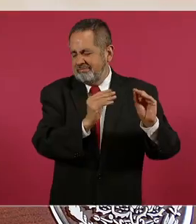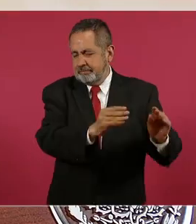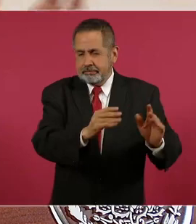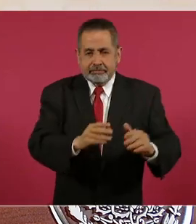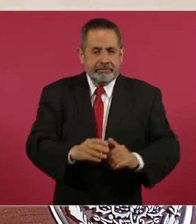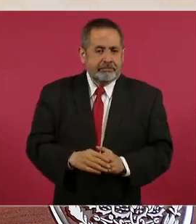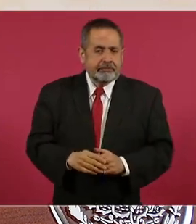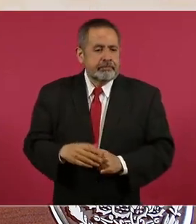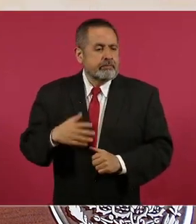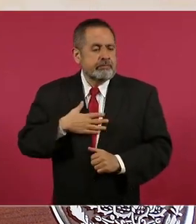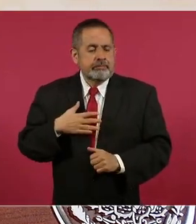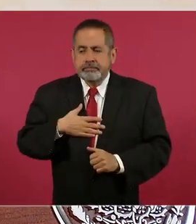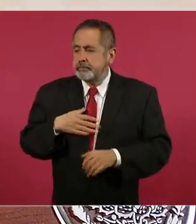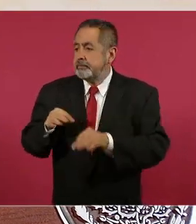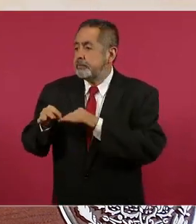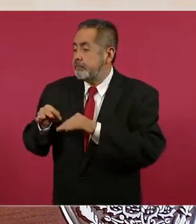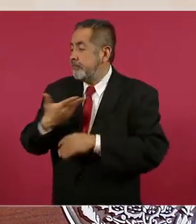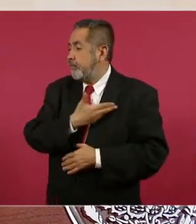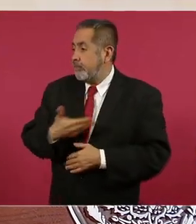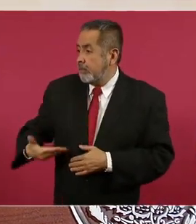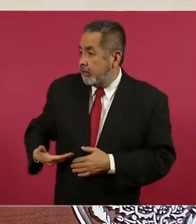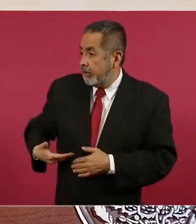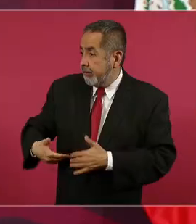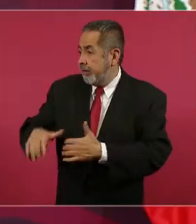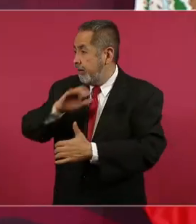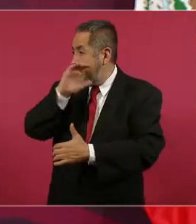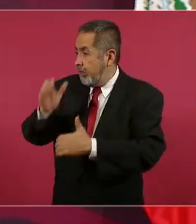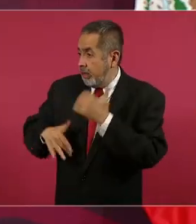Y él se va terminando la presidencia